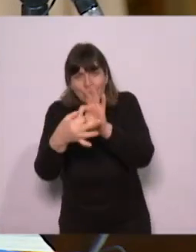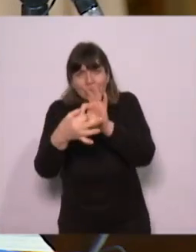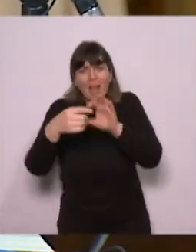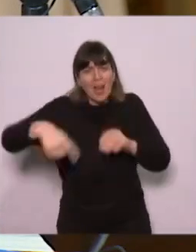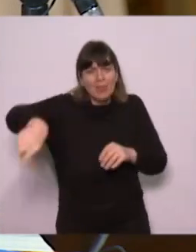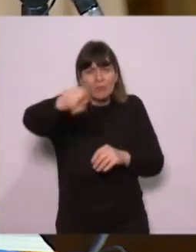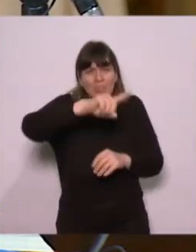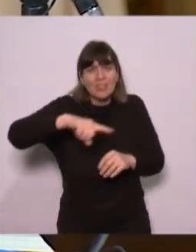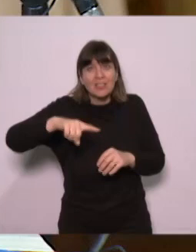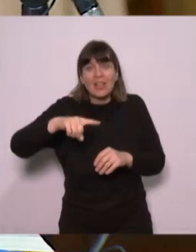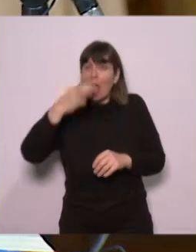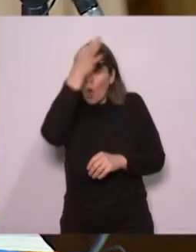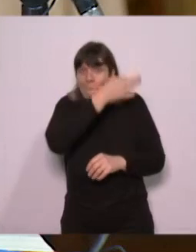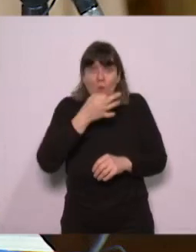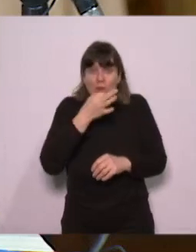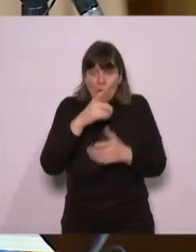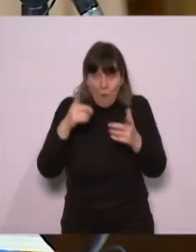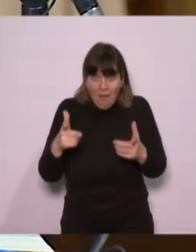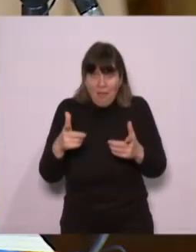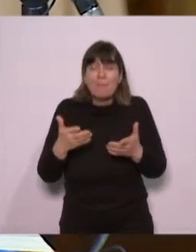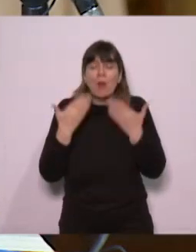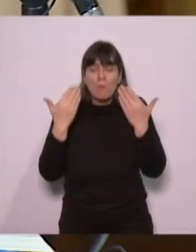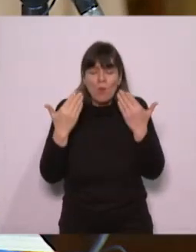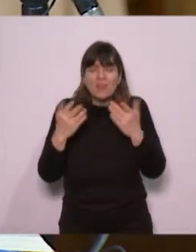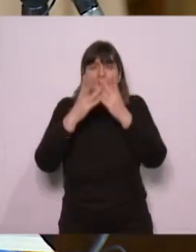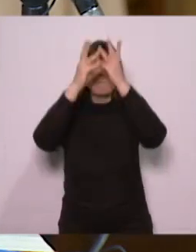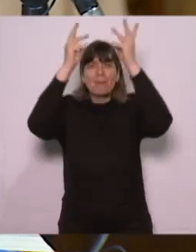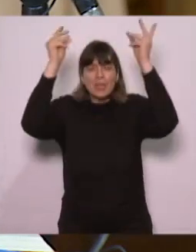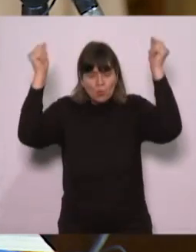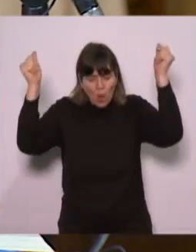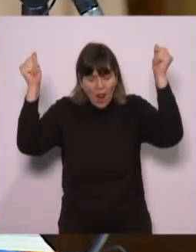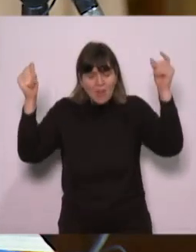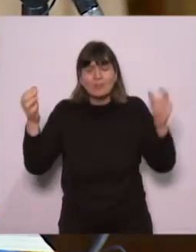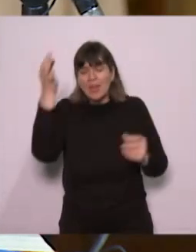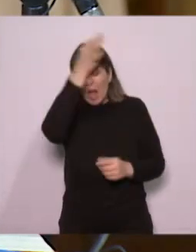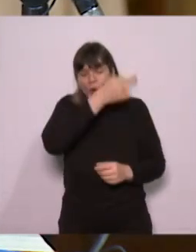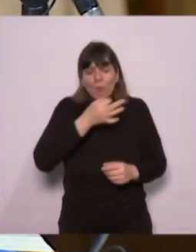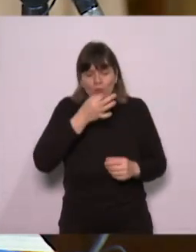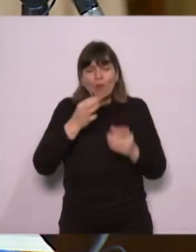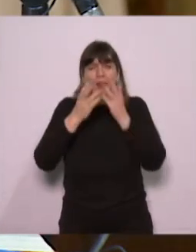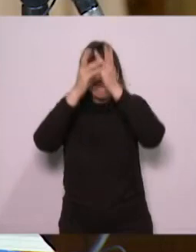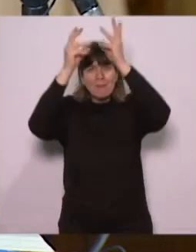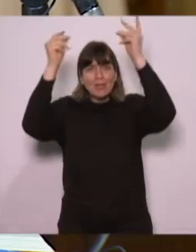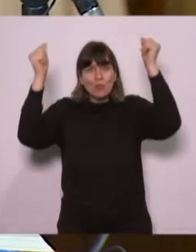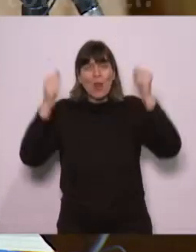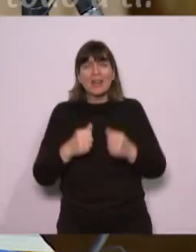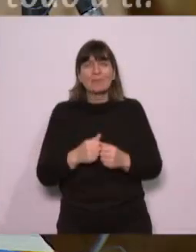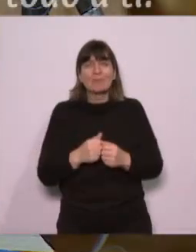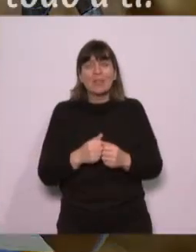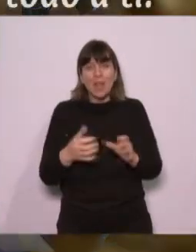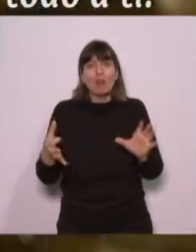sacramental, y por eso hacemos esta oración de la comunión espiritual, que nos unimos con todos